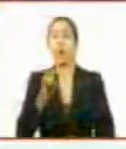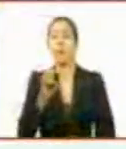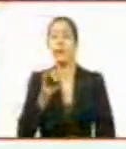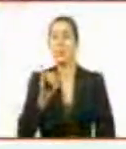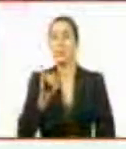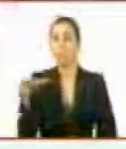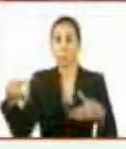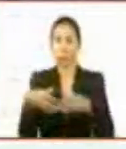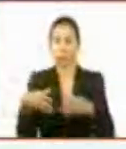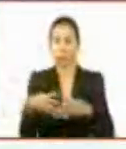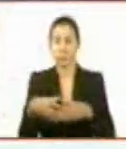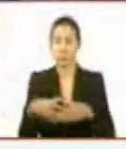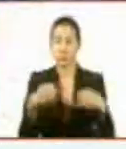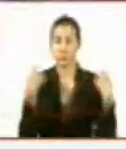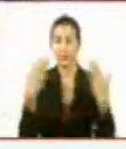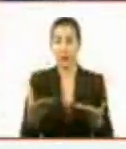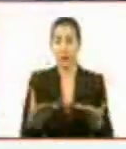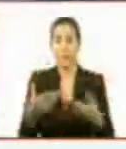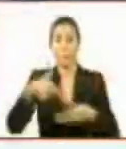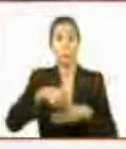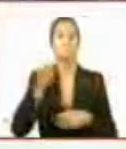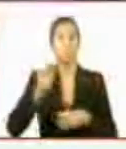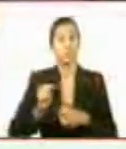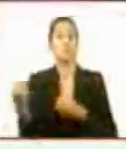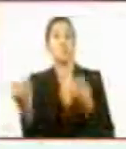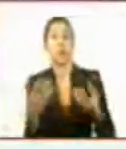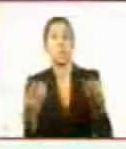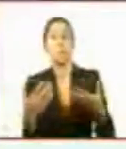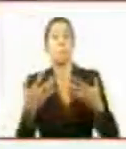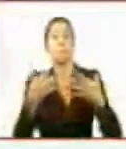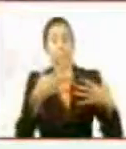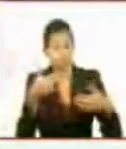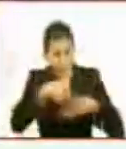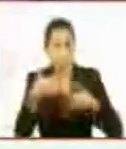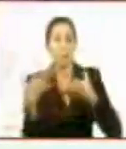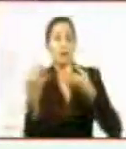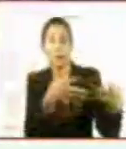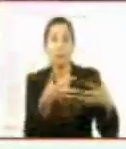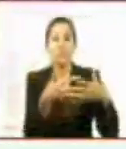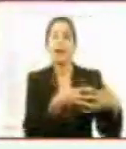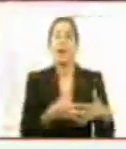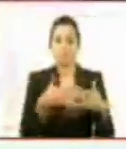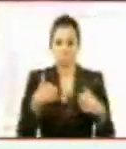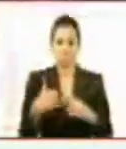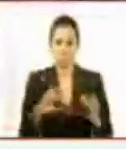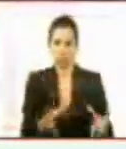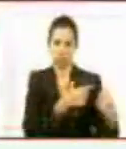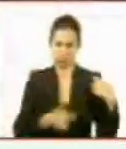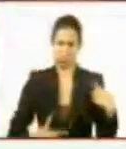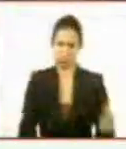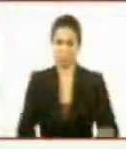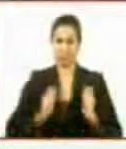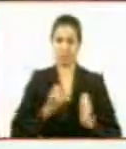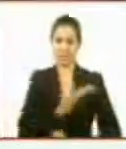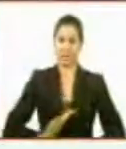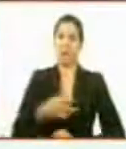pacto punto fijo, le regalaron el petróleo a Estados Unidos. Cuando yo llegué a presidente, Venezuela estaba regalando el